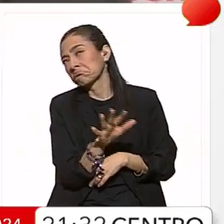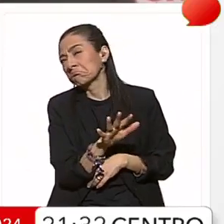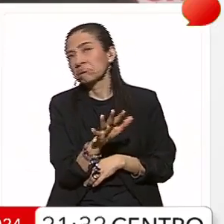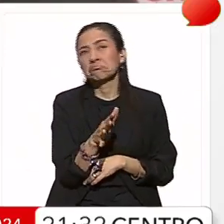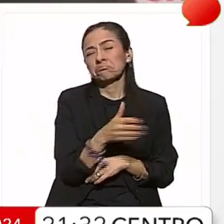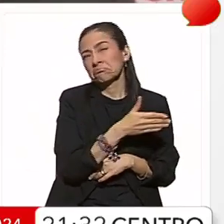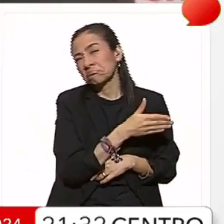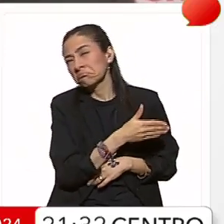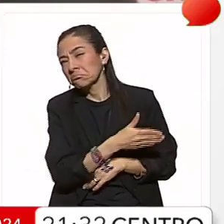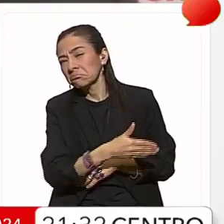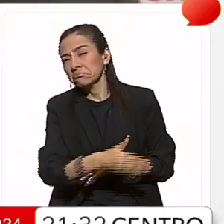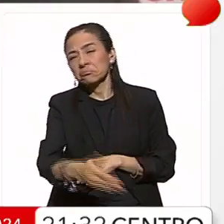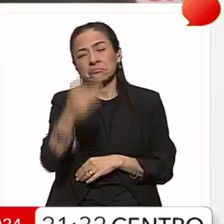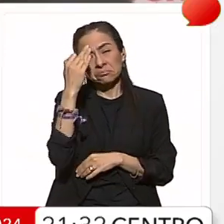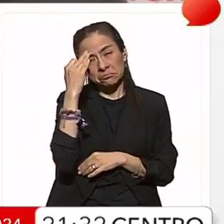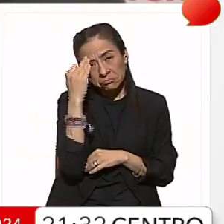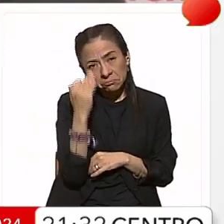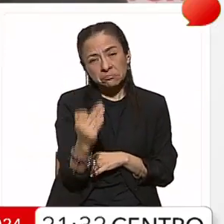de